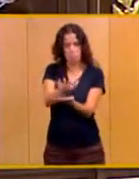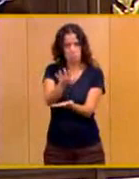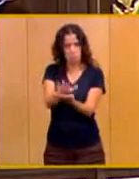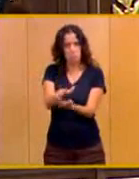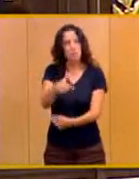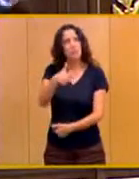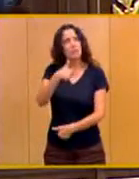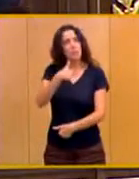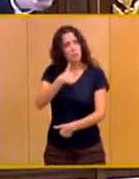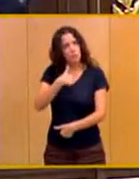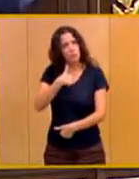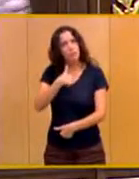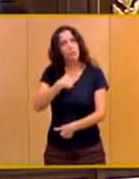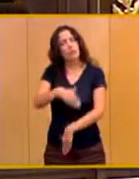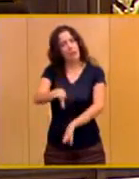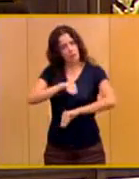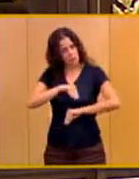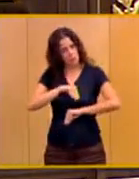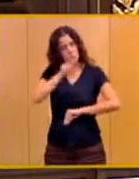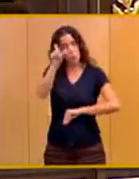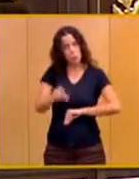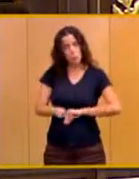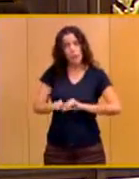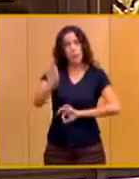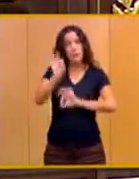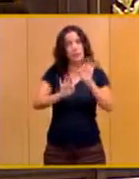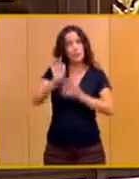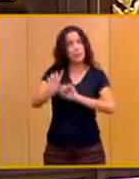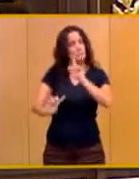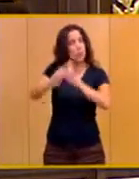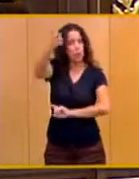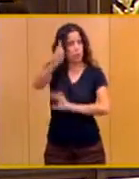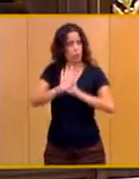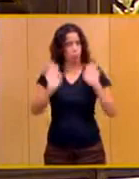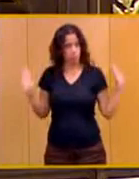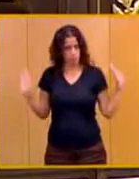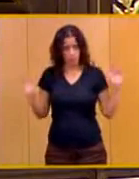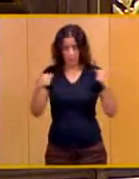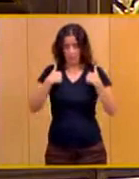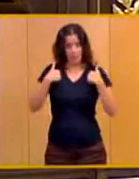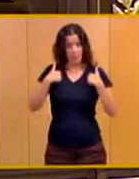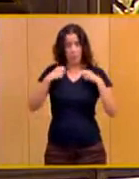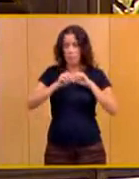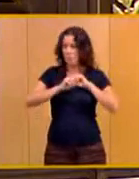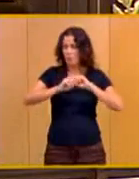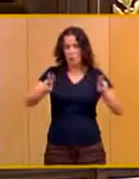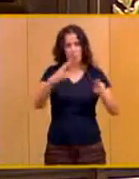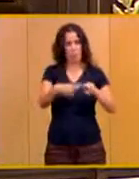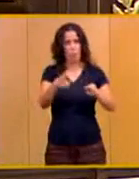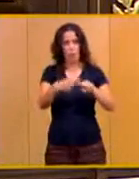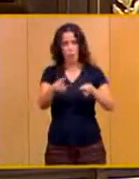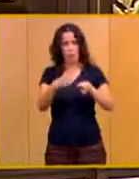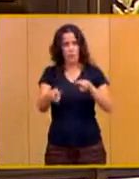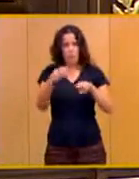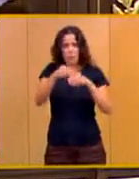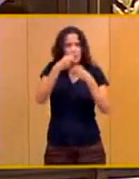usted sea el mayor estadista de la historia de la humanidad y que yo sea el peor político que haya conocido nunca la historia de la